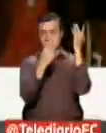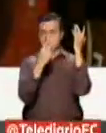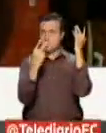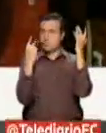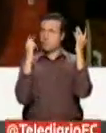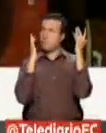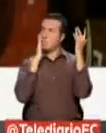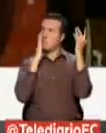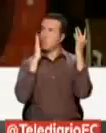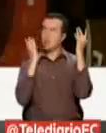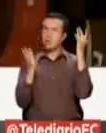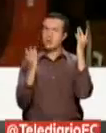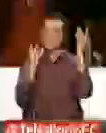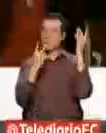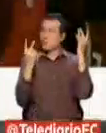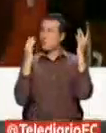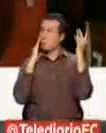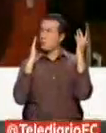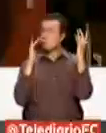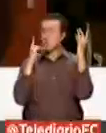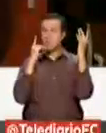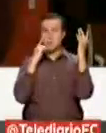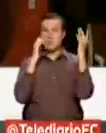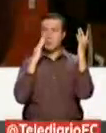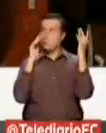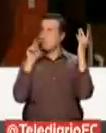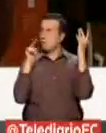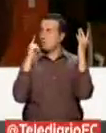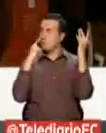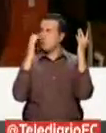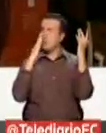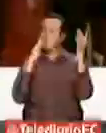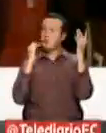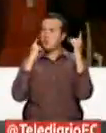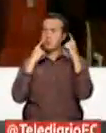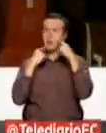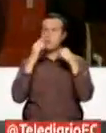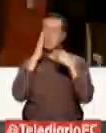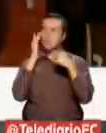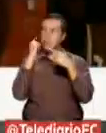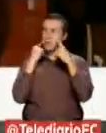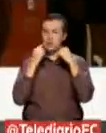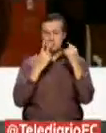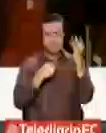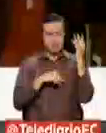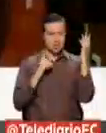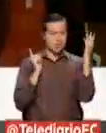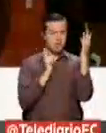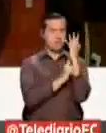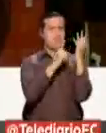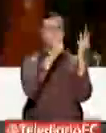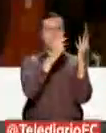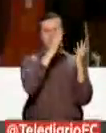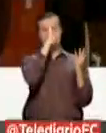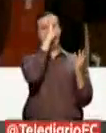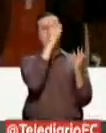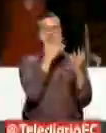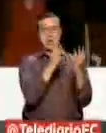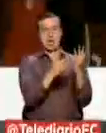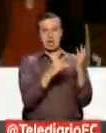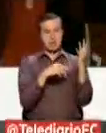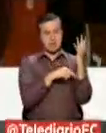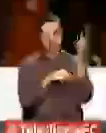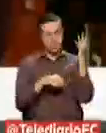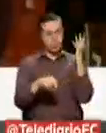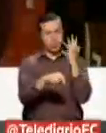a la mamá y las mamás lloran porque es la primera vez que su niño no se golpea con un obstáculo. Entonces,